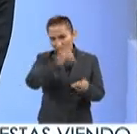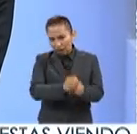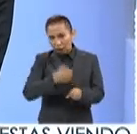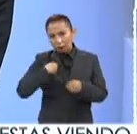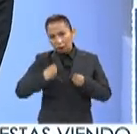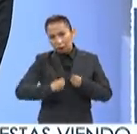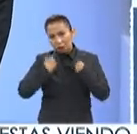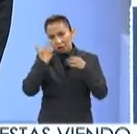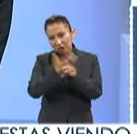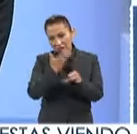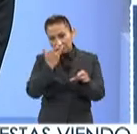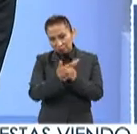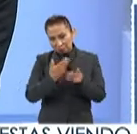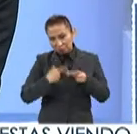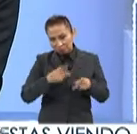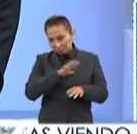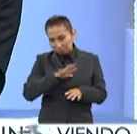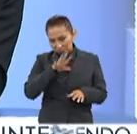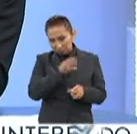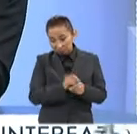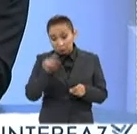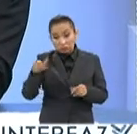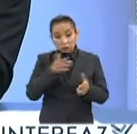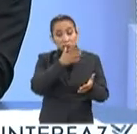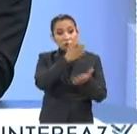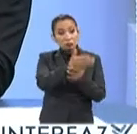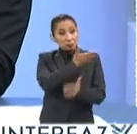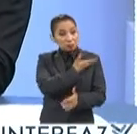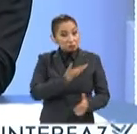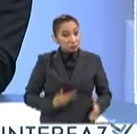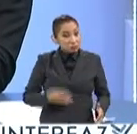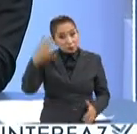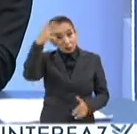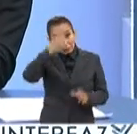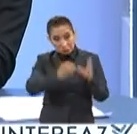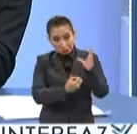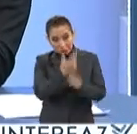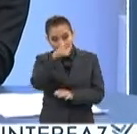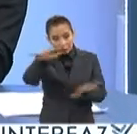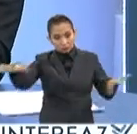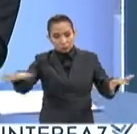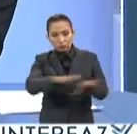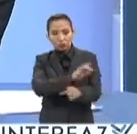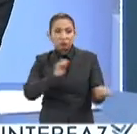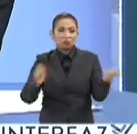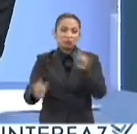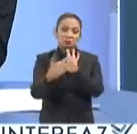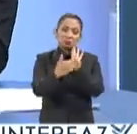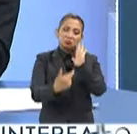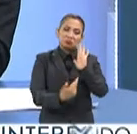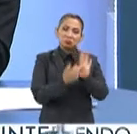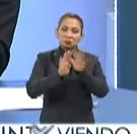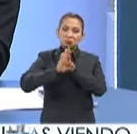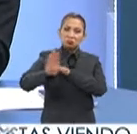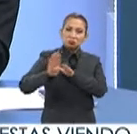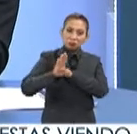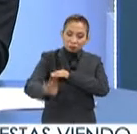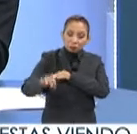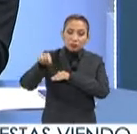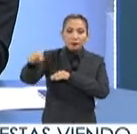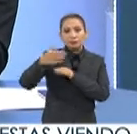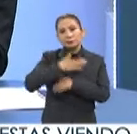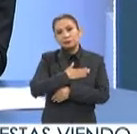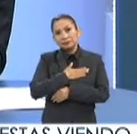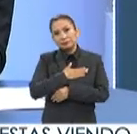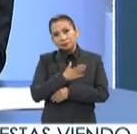de la población. Es un hecho que la llegada del presidente Donald Trump representó un cambio en las políticas de migración. Y